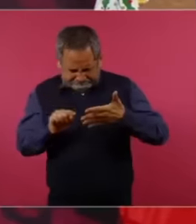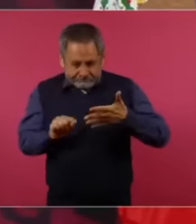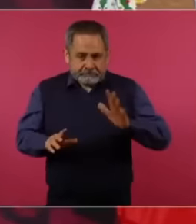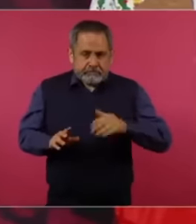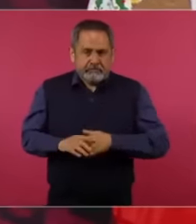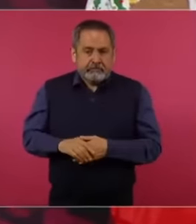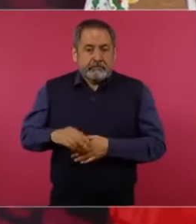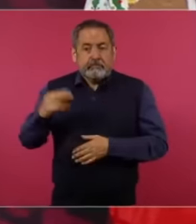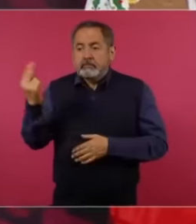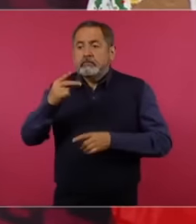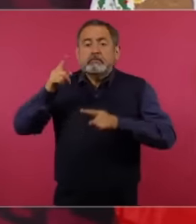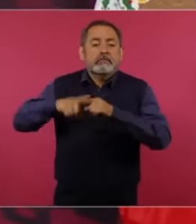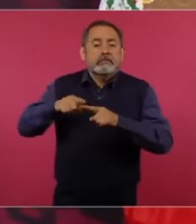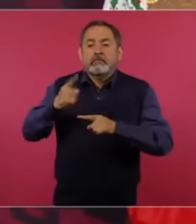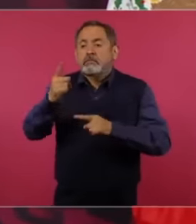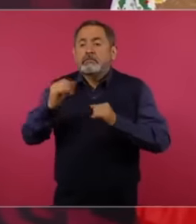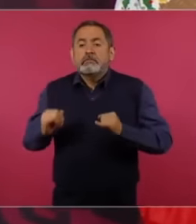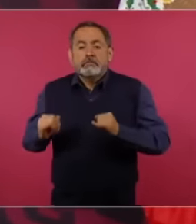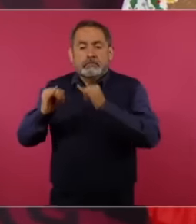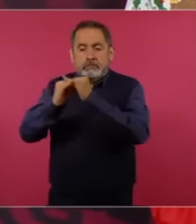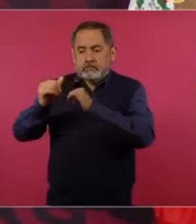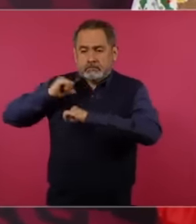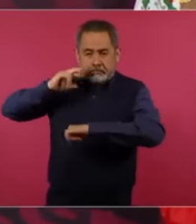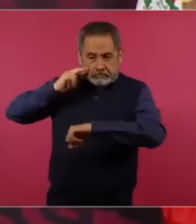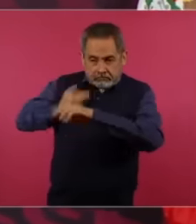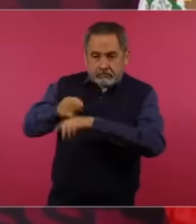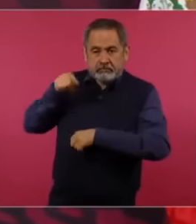Necesitábamos una institución que se